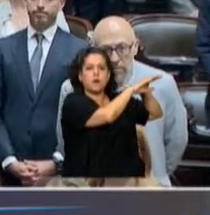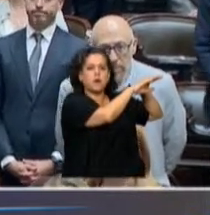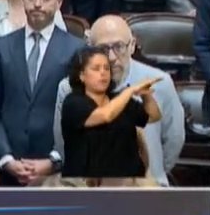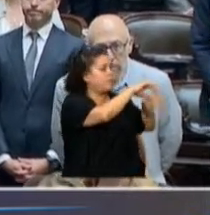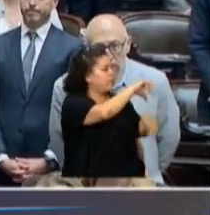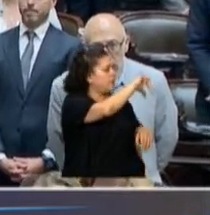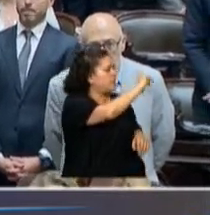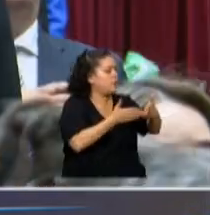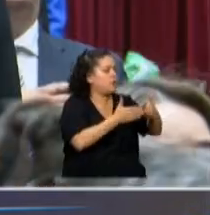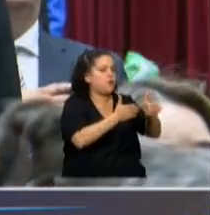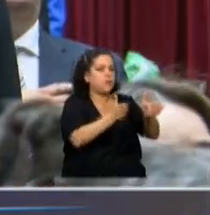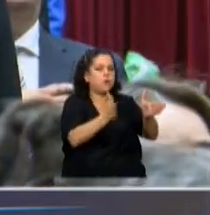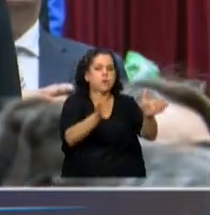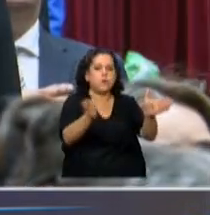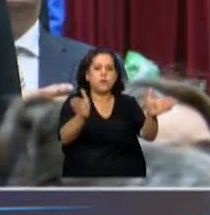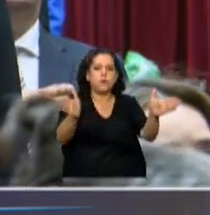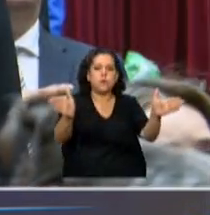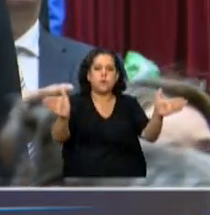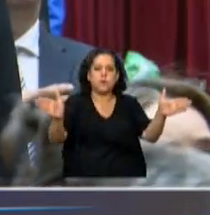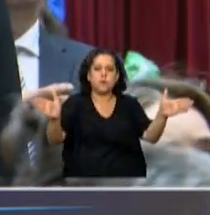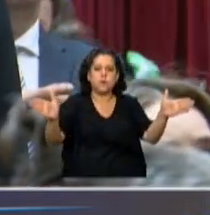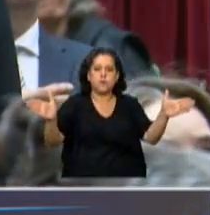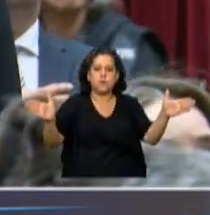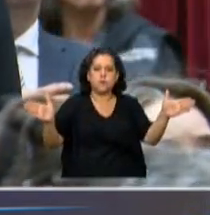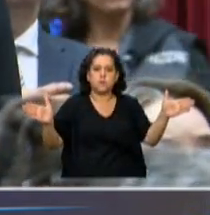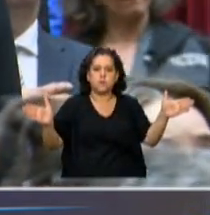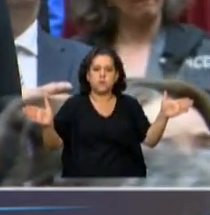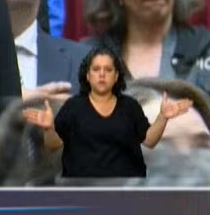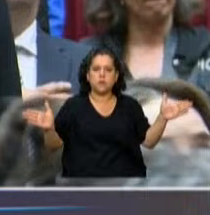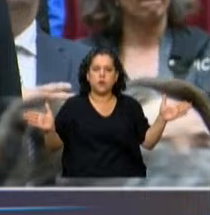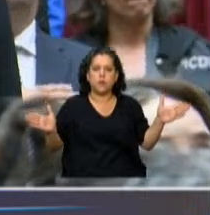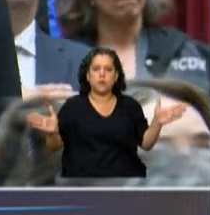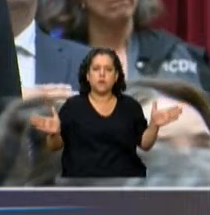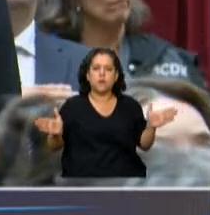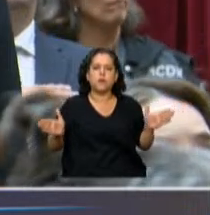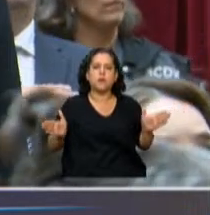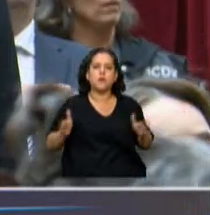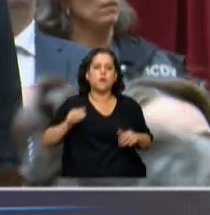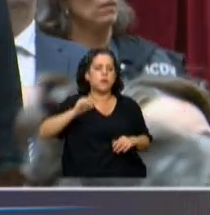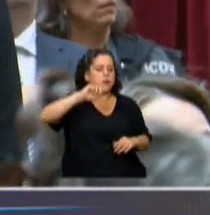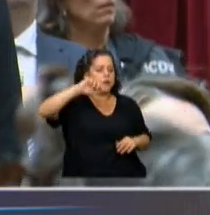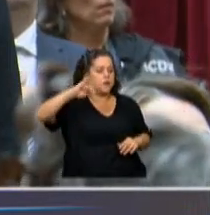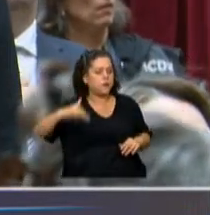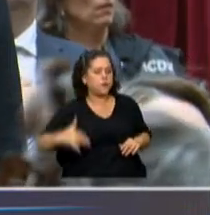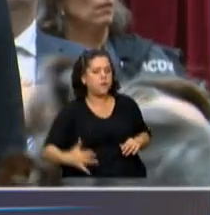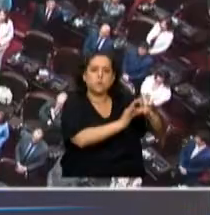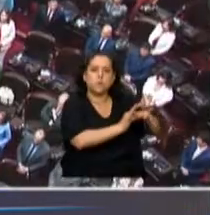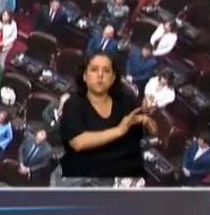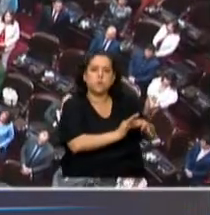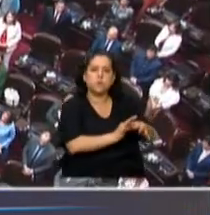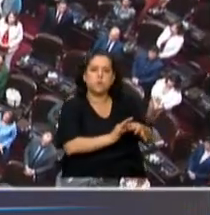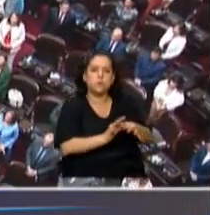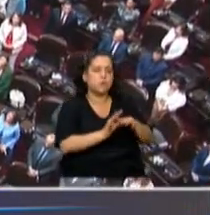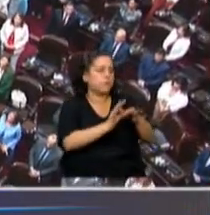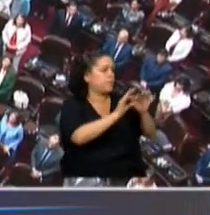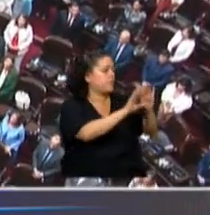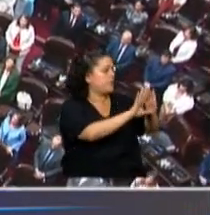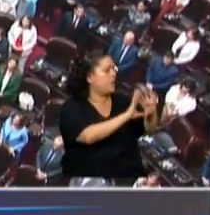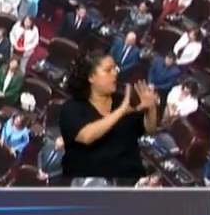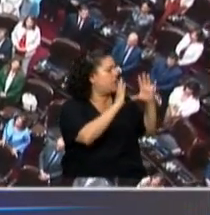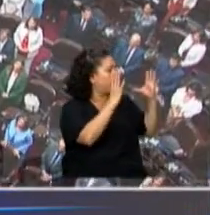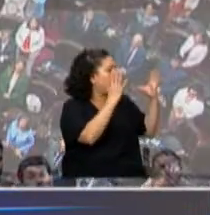articular los 129 necesarios para poder arrancar una sesión y en ese contexto